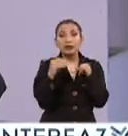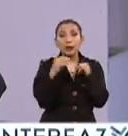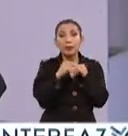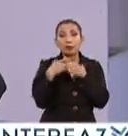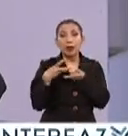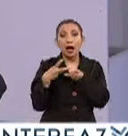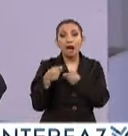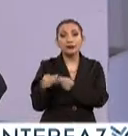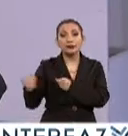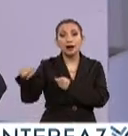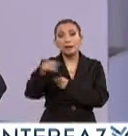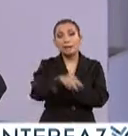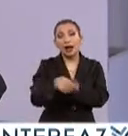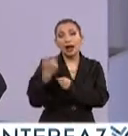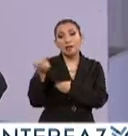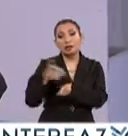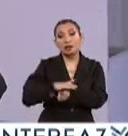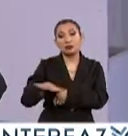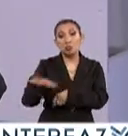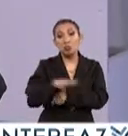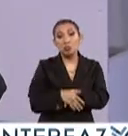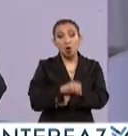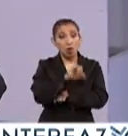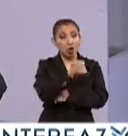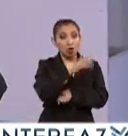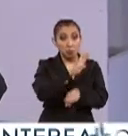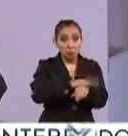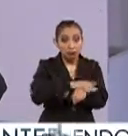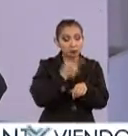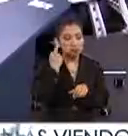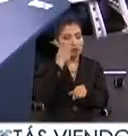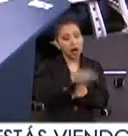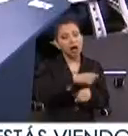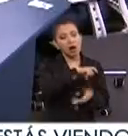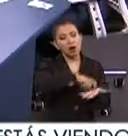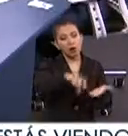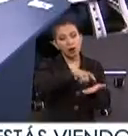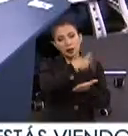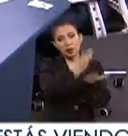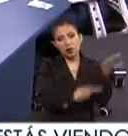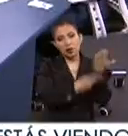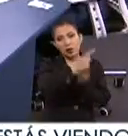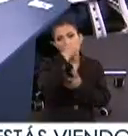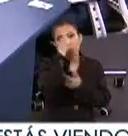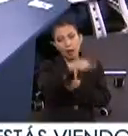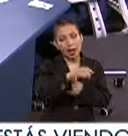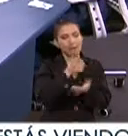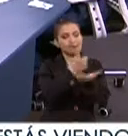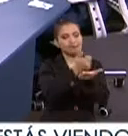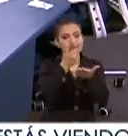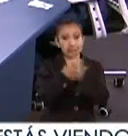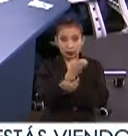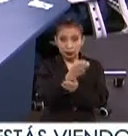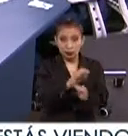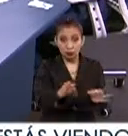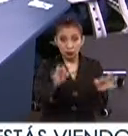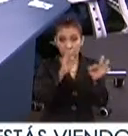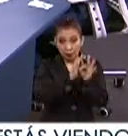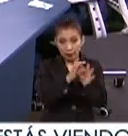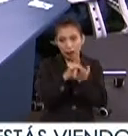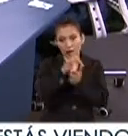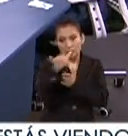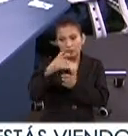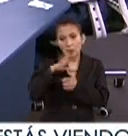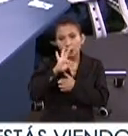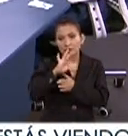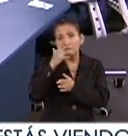van al gasto operativo, al gasto administrativo. Todo lo demás es para los programas y directamente para ir a la gente. Eso es muy importante porque es gracias a